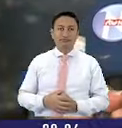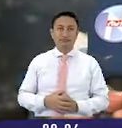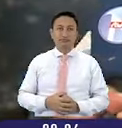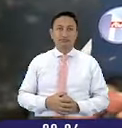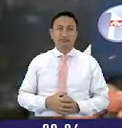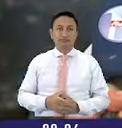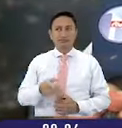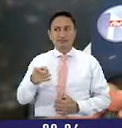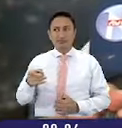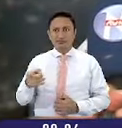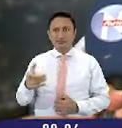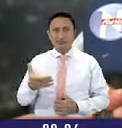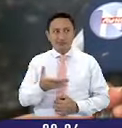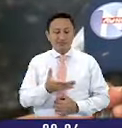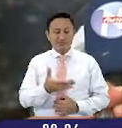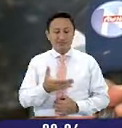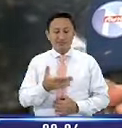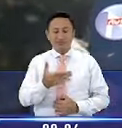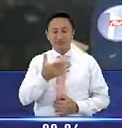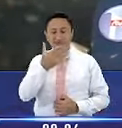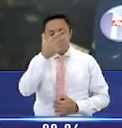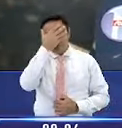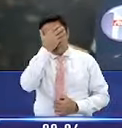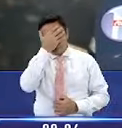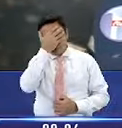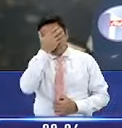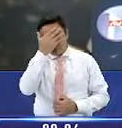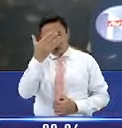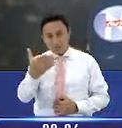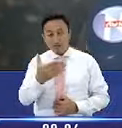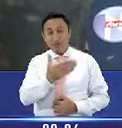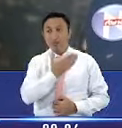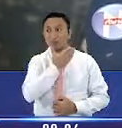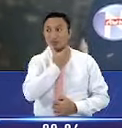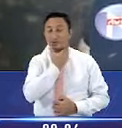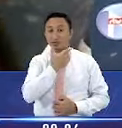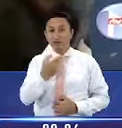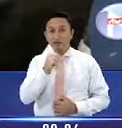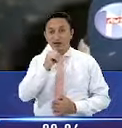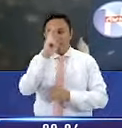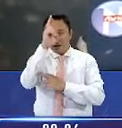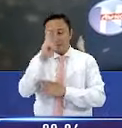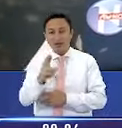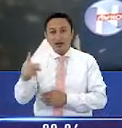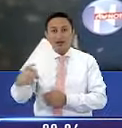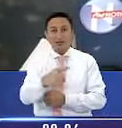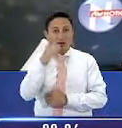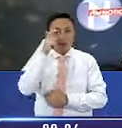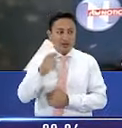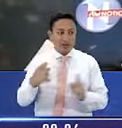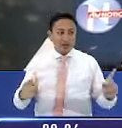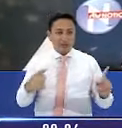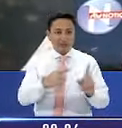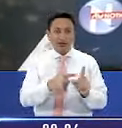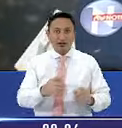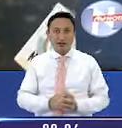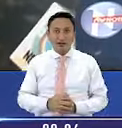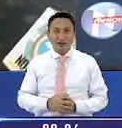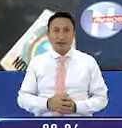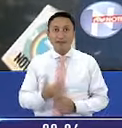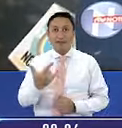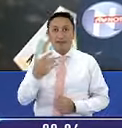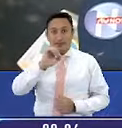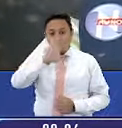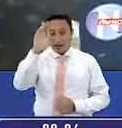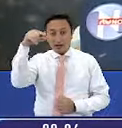pareció una barbaridad, una mala crianza, una falta de respeto a la señora fiscal, porque vamos a ser claros,